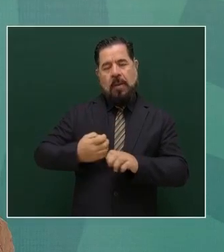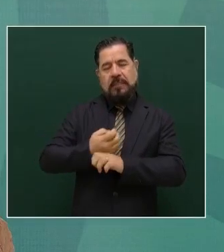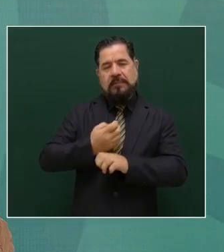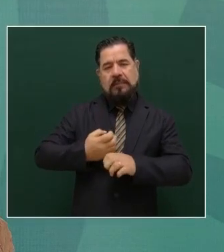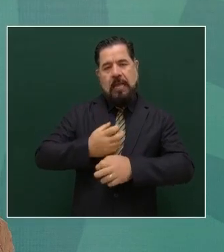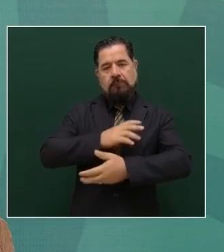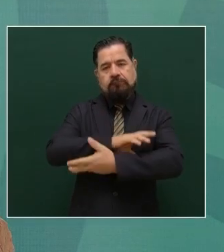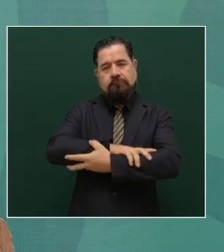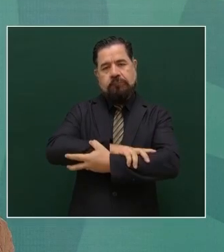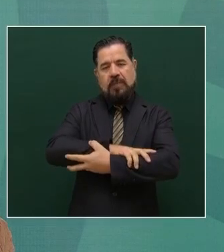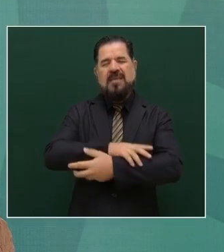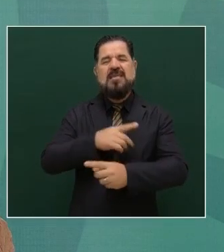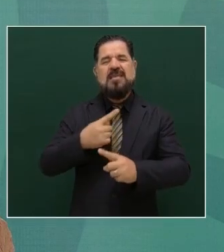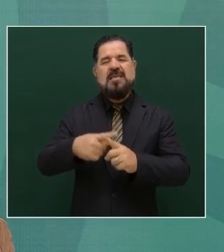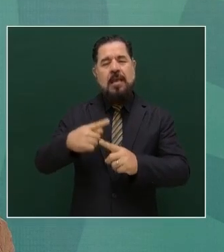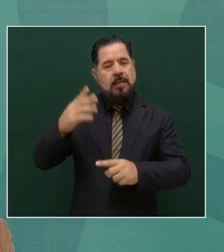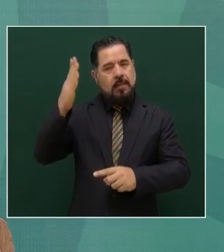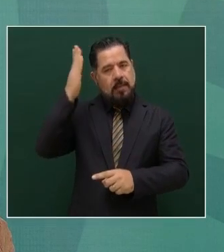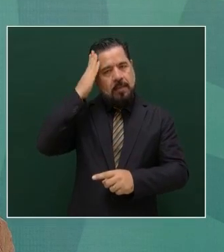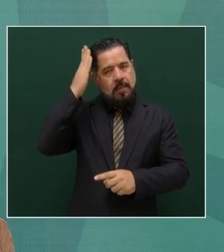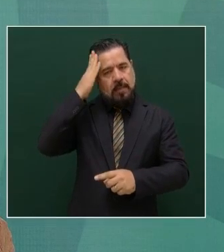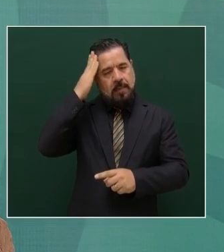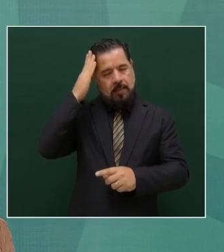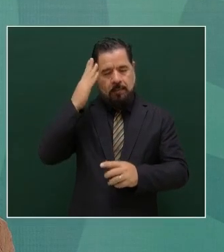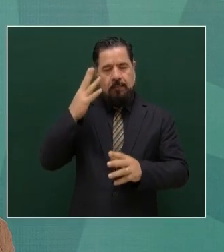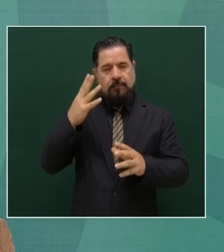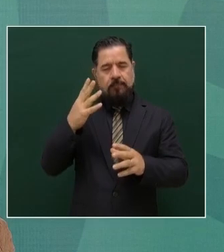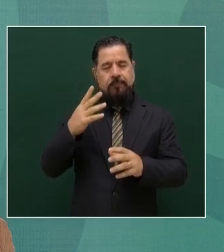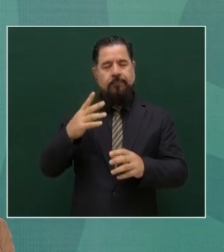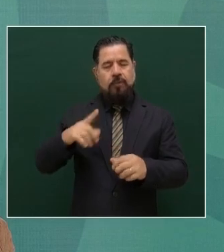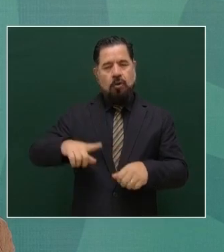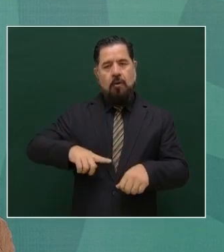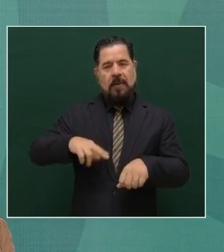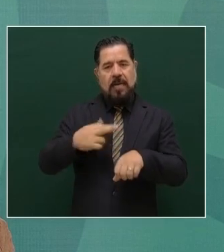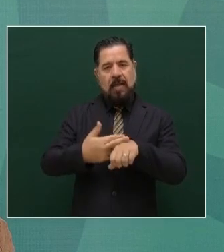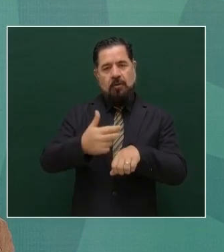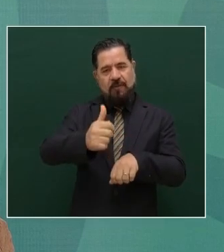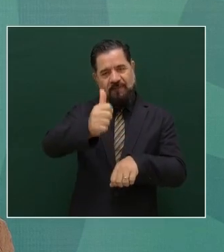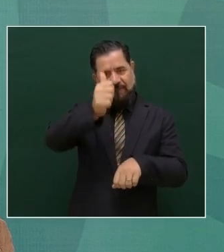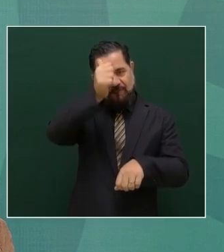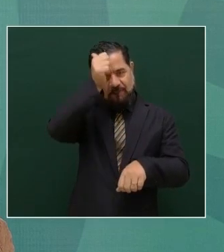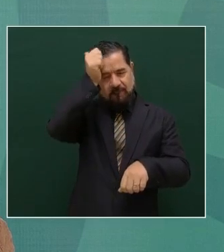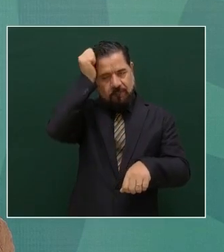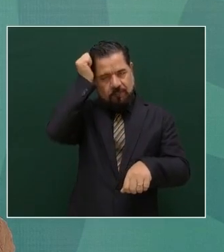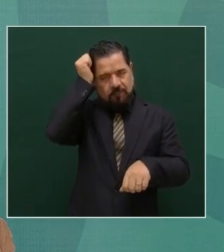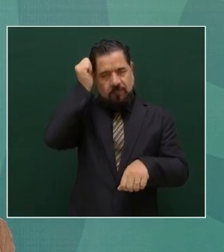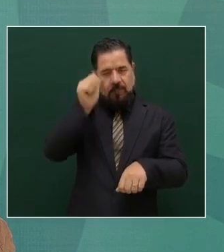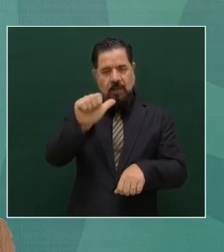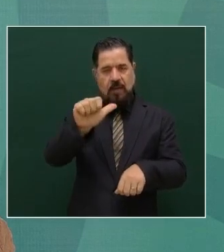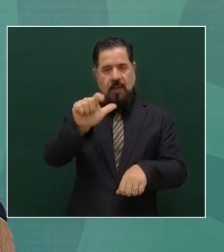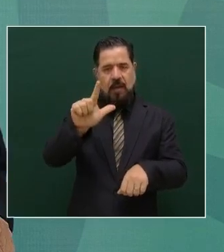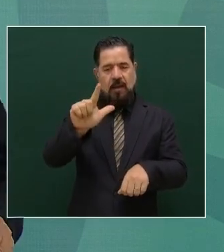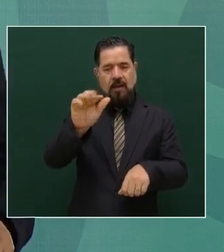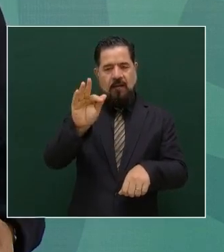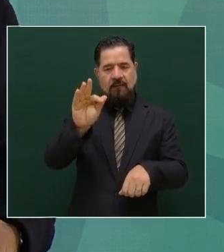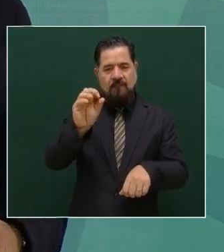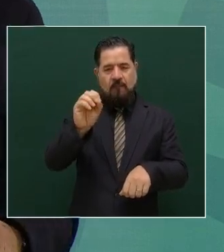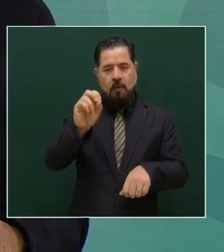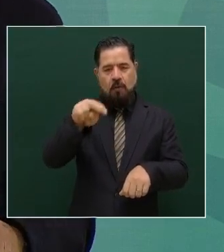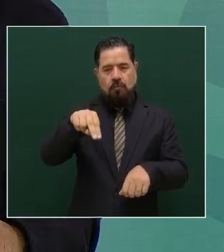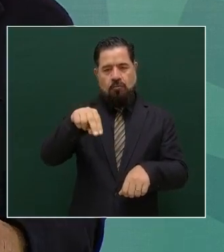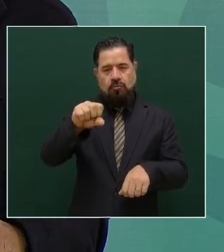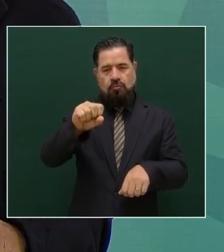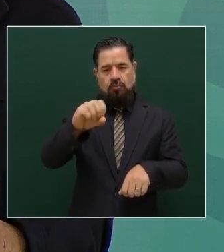encabeza Alfonso Durazo. Ya ustedes saben, y vamos a estar hablando sobre